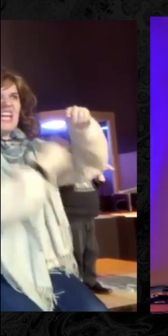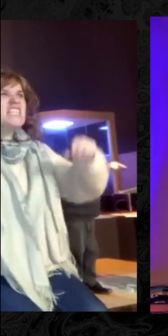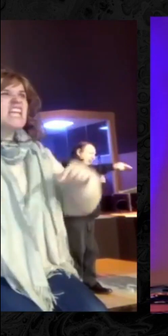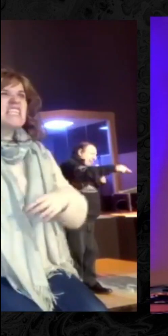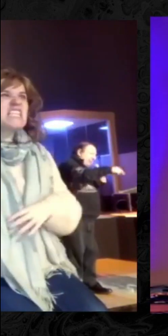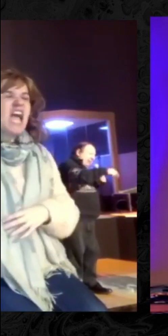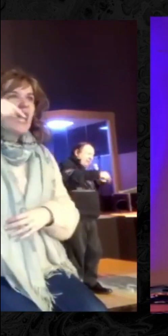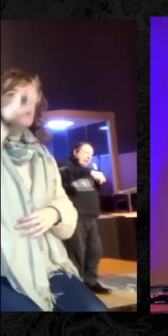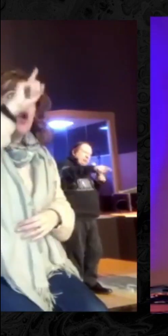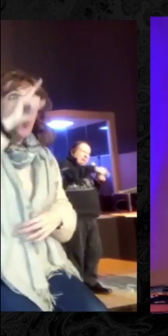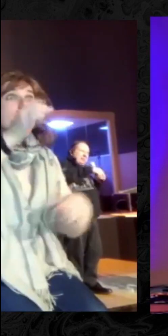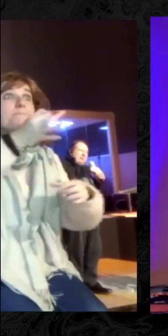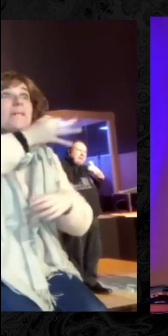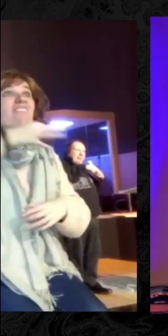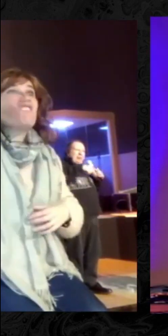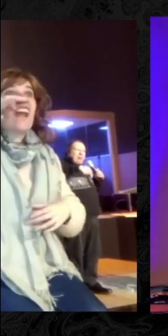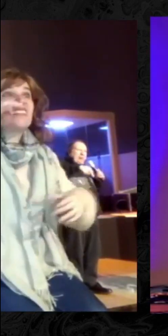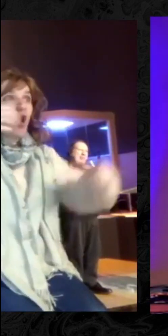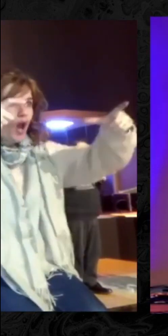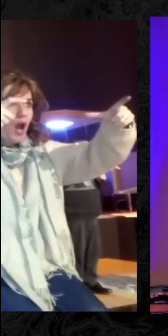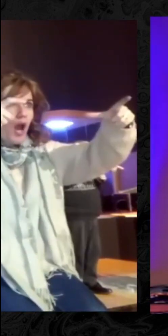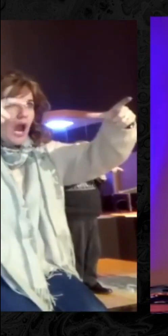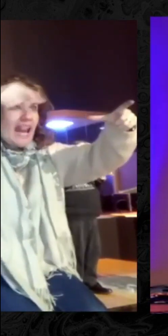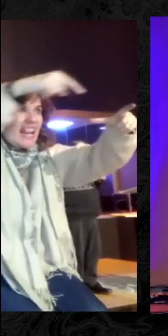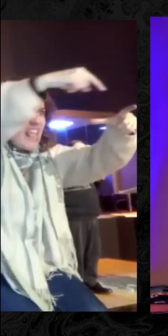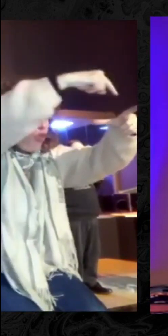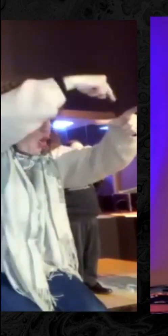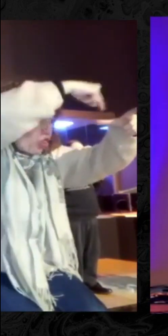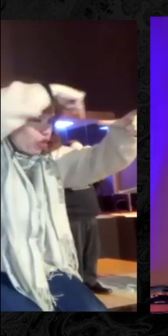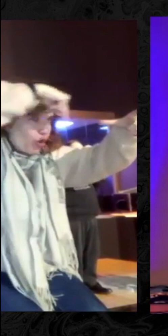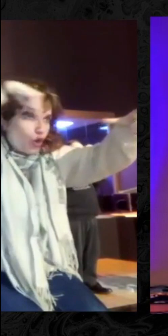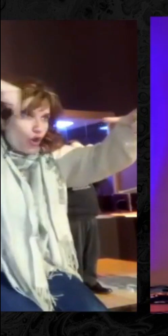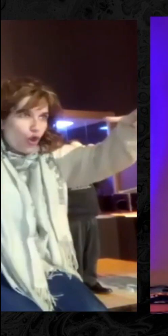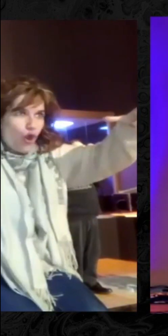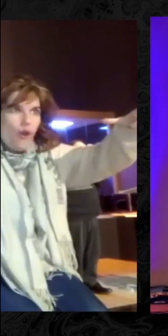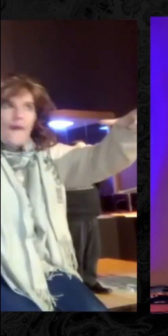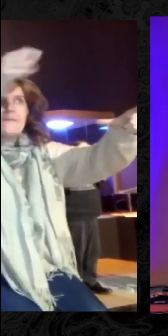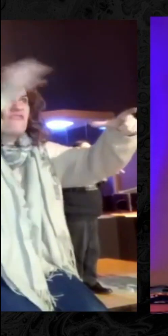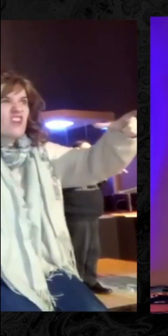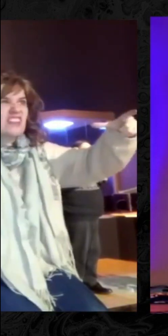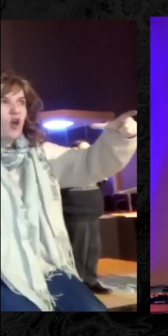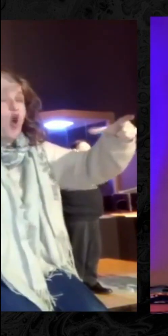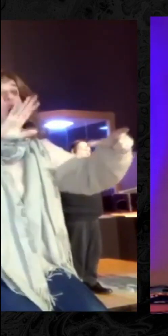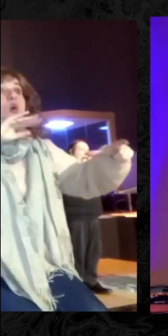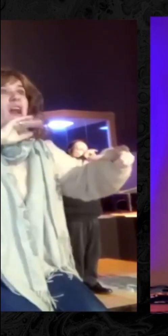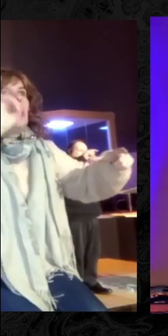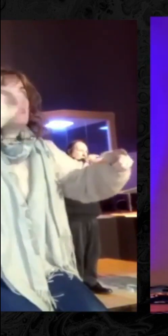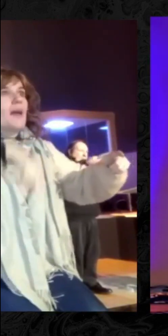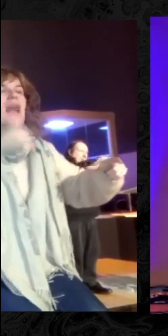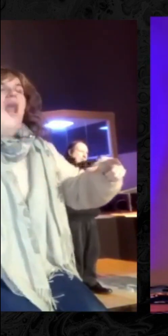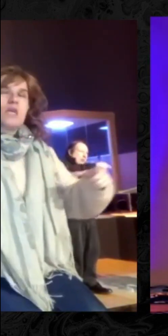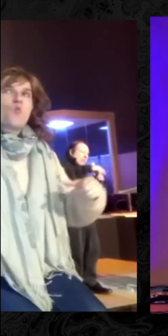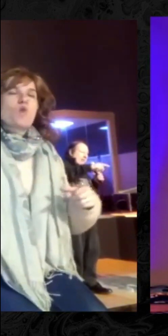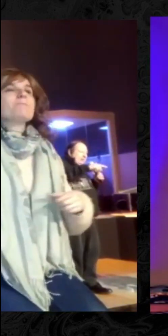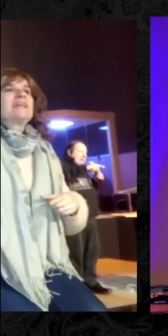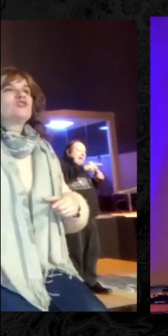es un redondel perfecto pero no solamente en las ovejas esto lo han visto también en los peces hay un hermano un pastor que